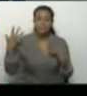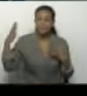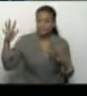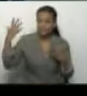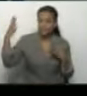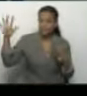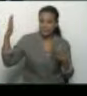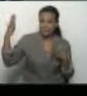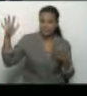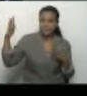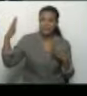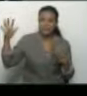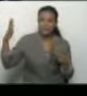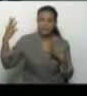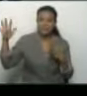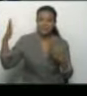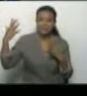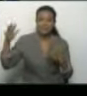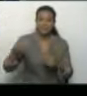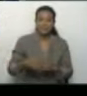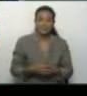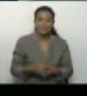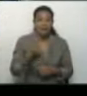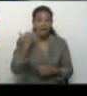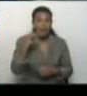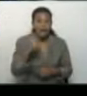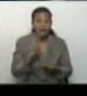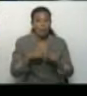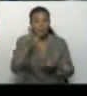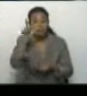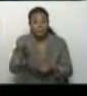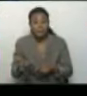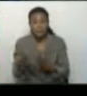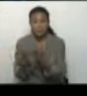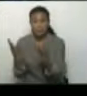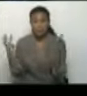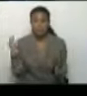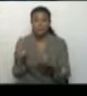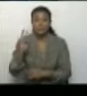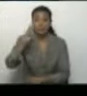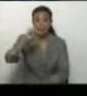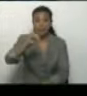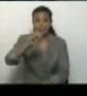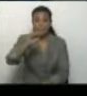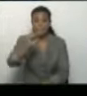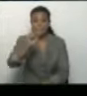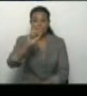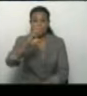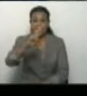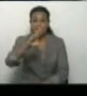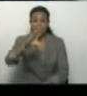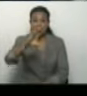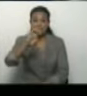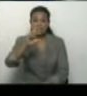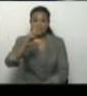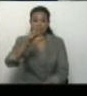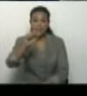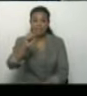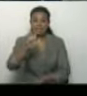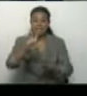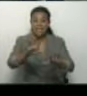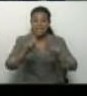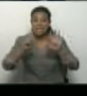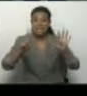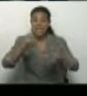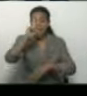Excelente, Sofía. Y tenemos a Marcela. Marcela tiene 16 años